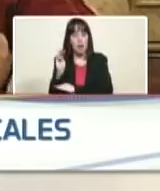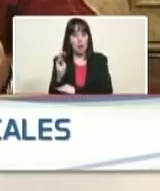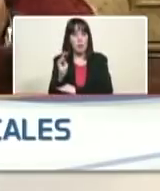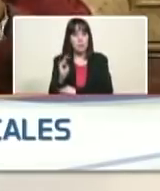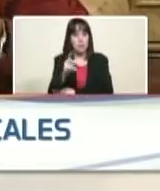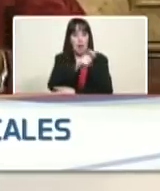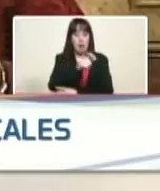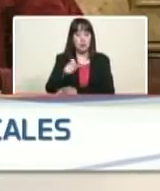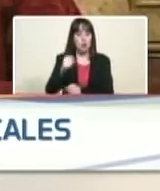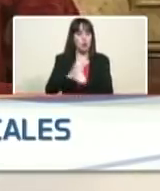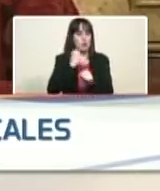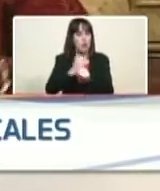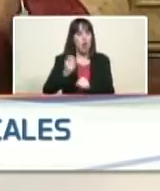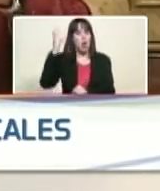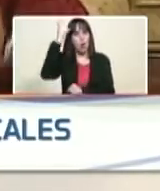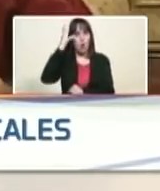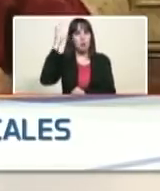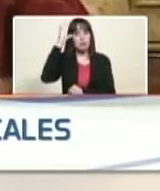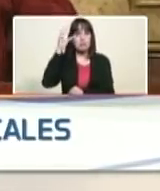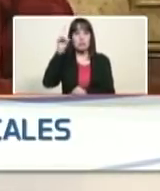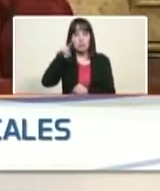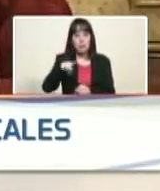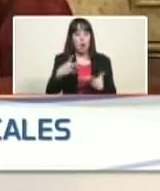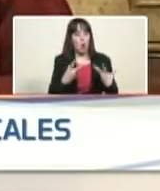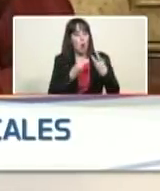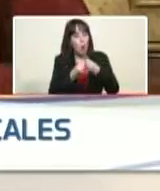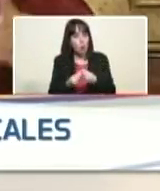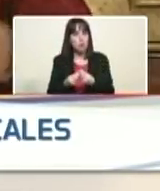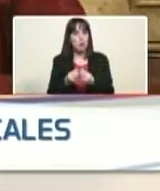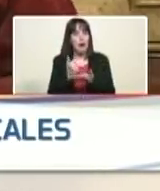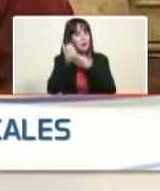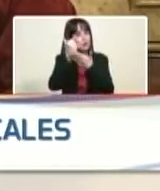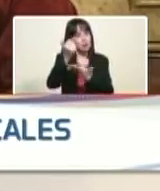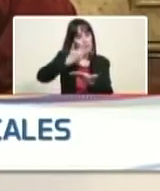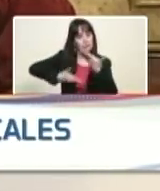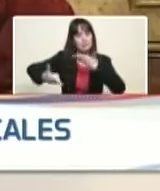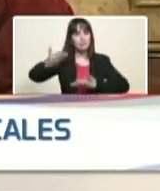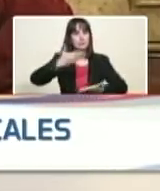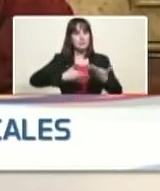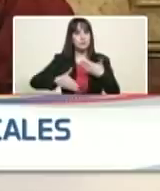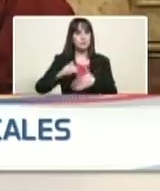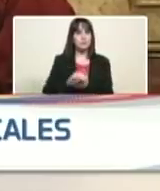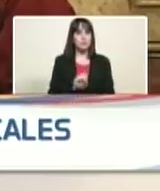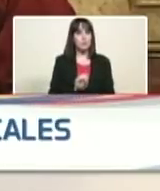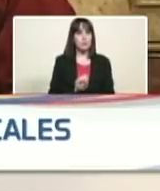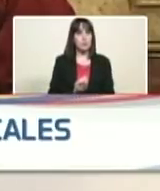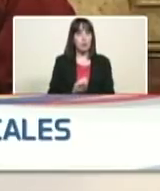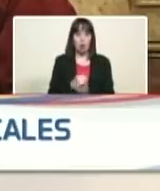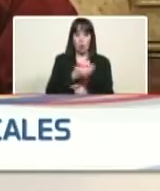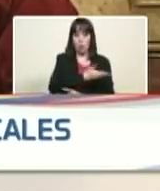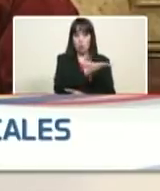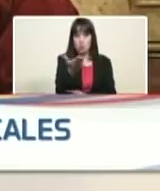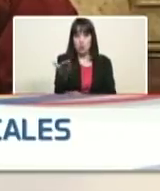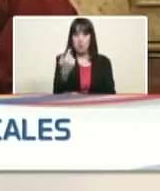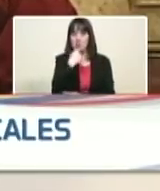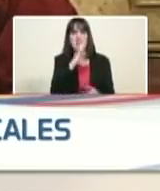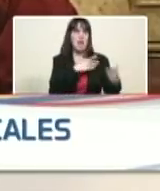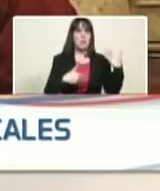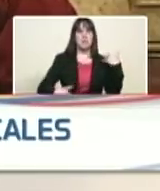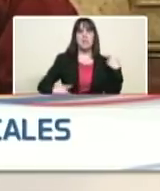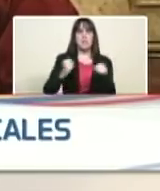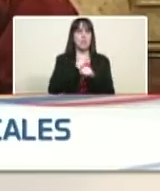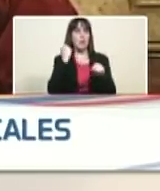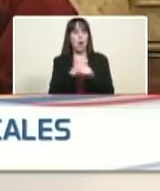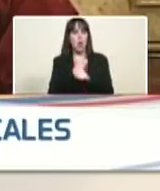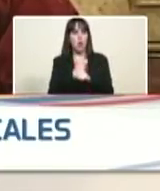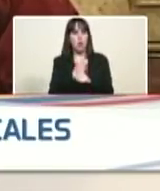tiene que tener conciencia de esto y acompañarme en esto. Tenemos que ir juntos, porque aquí ustedes... A mí no me dicen presidente obrero por